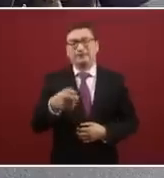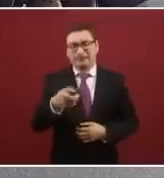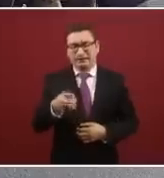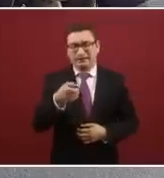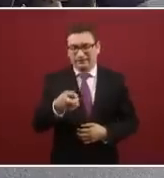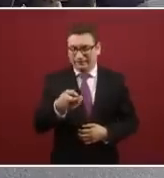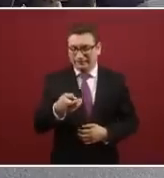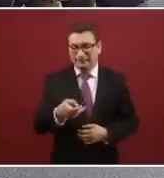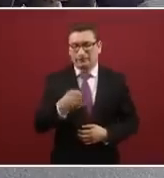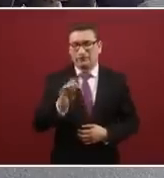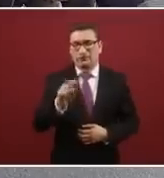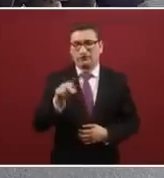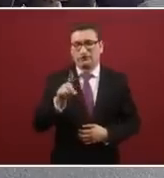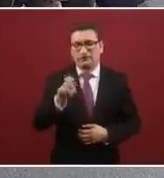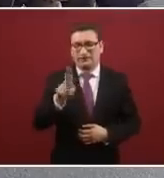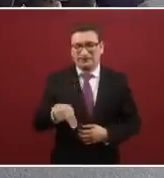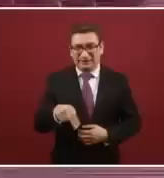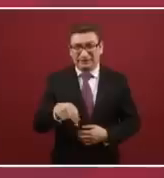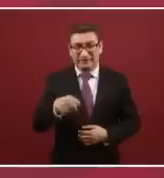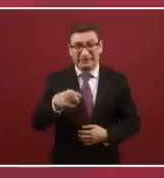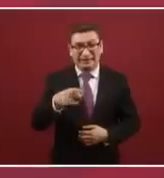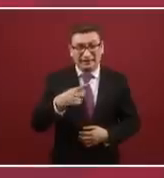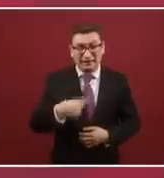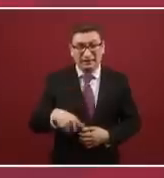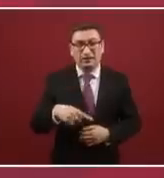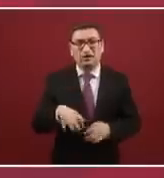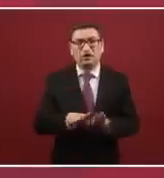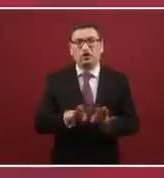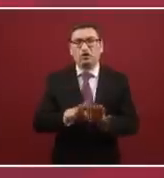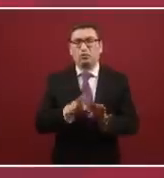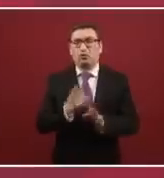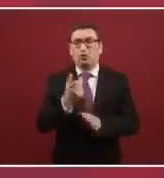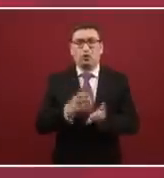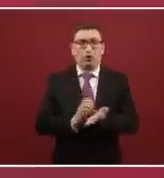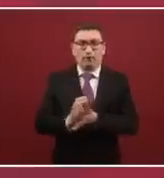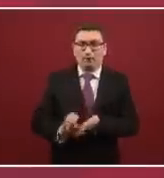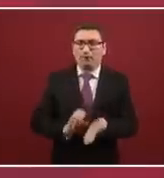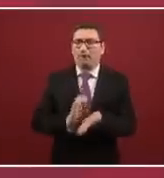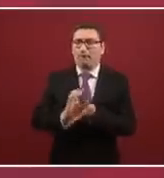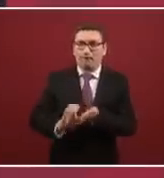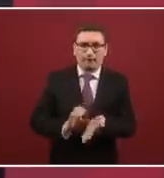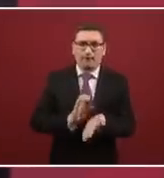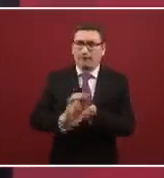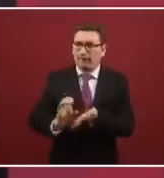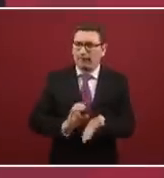Fonden, era un barril sin fondo, el Fonden.